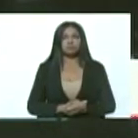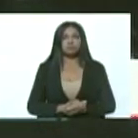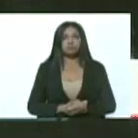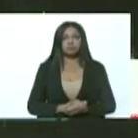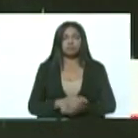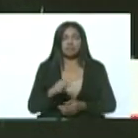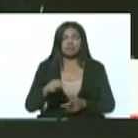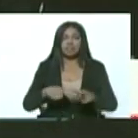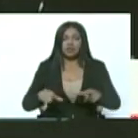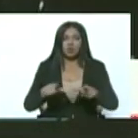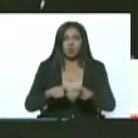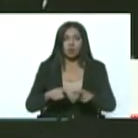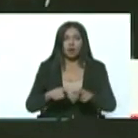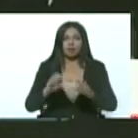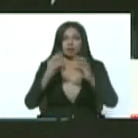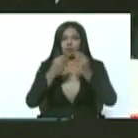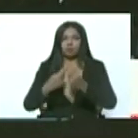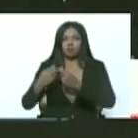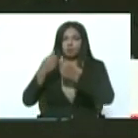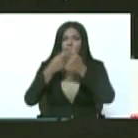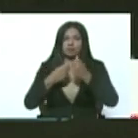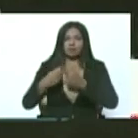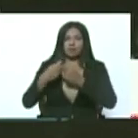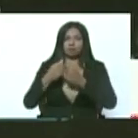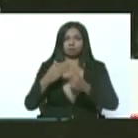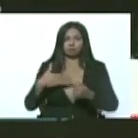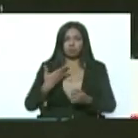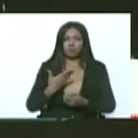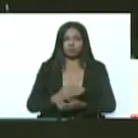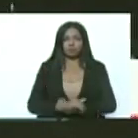Aquí en nuestra zona económica exclusiva.